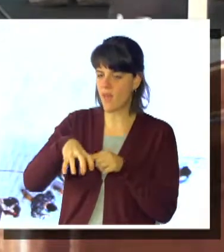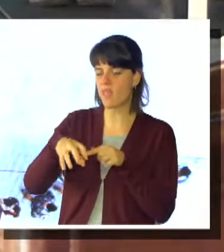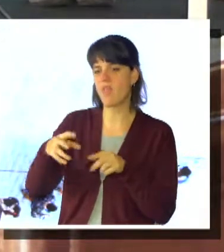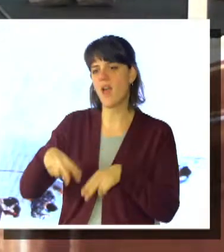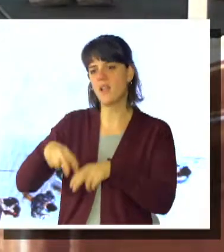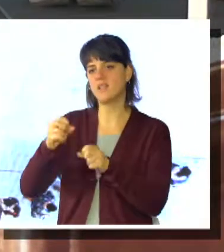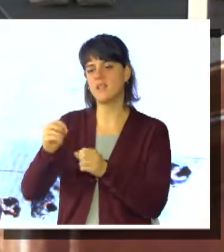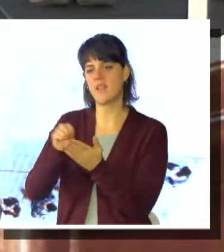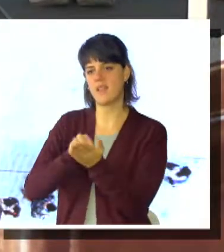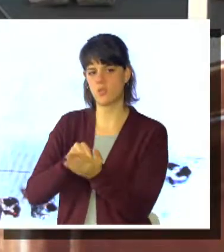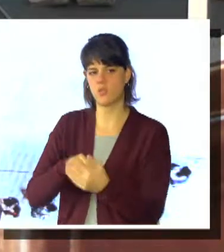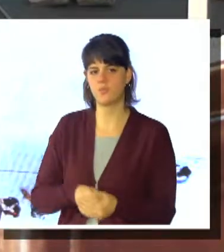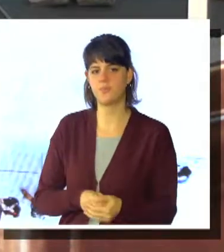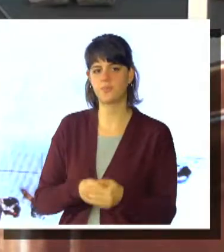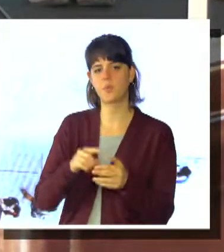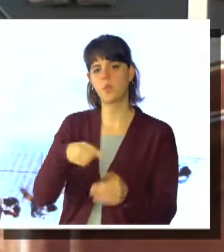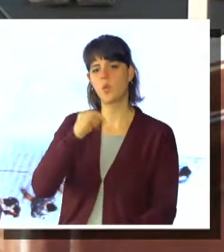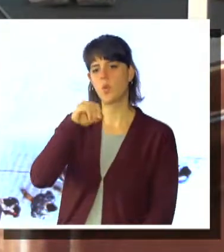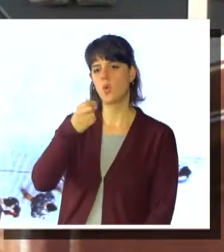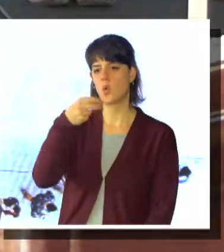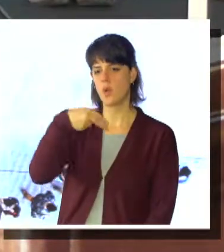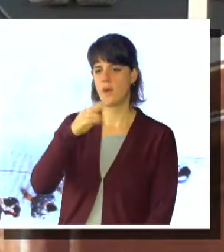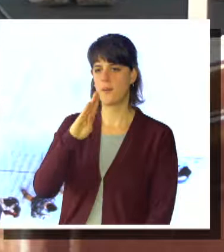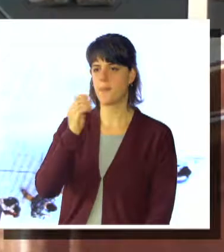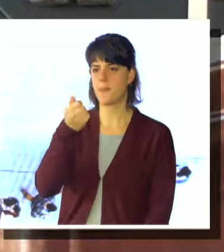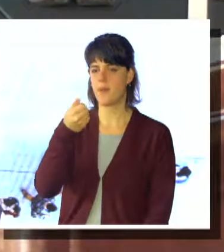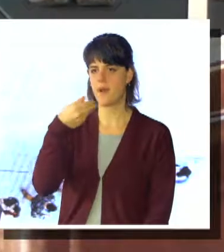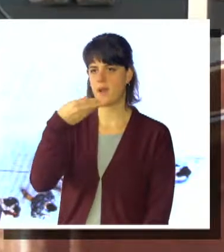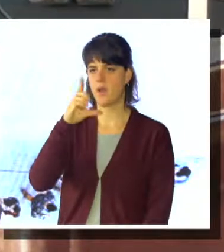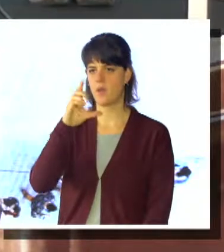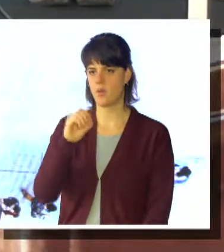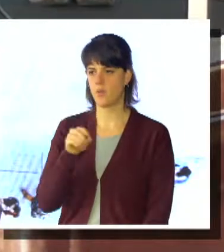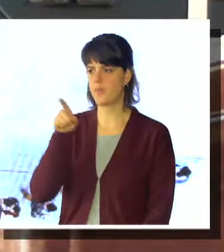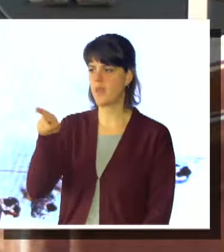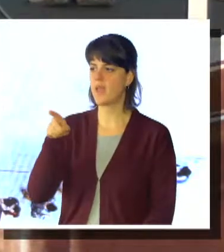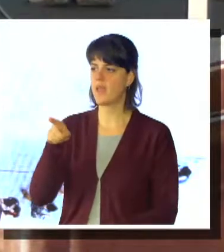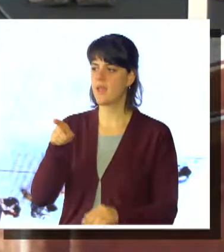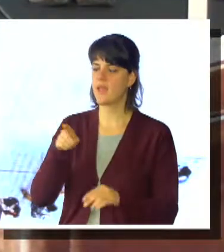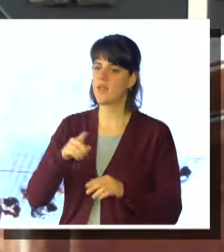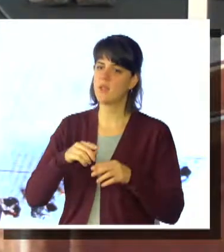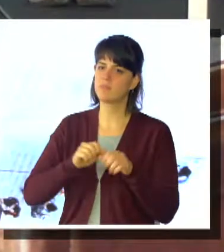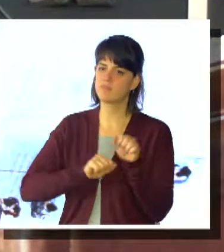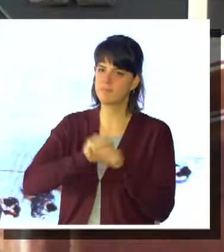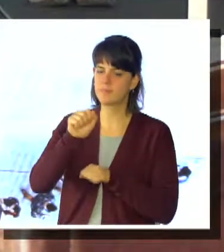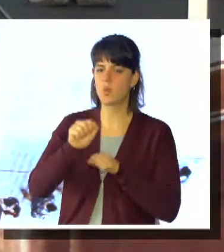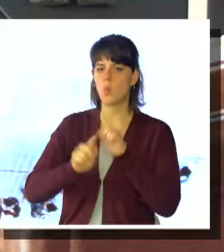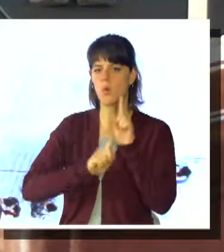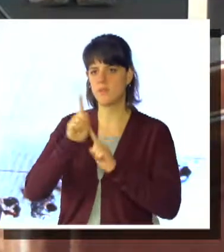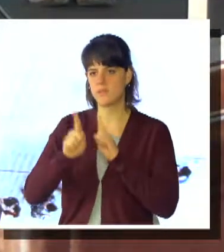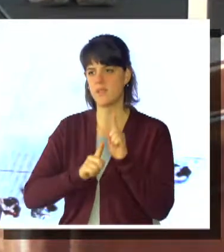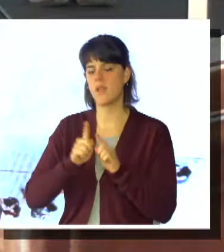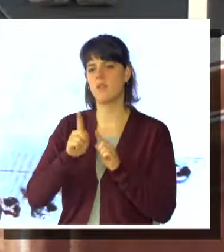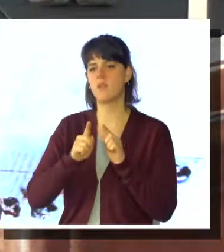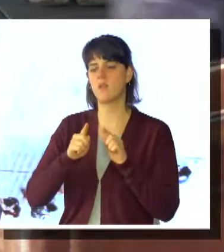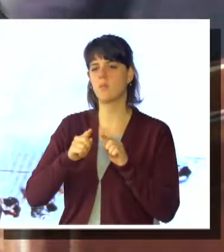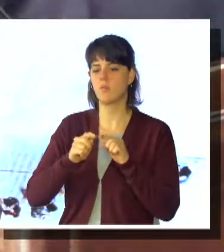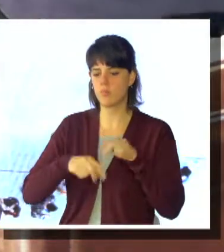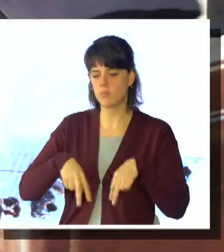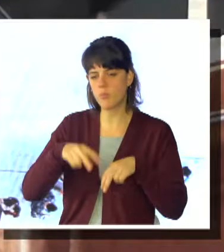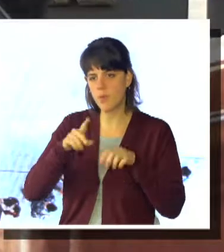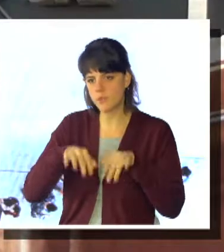Estratégica del Departamento de Desarrollo Sostenible e Inteligente. Joaquín Ferro, analista en computación de la UDELAR y